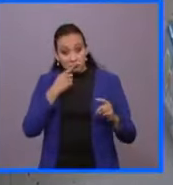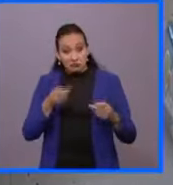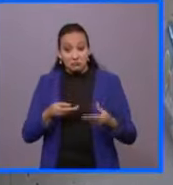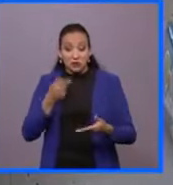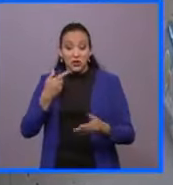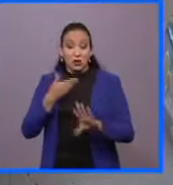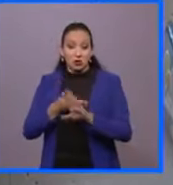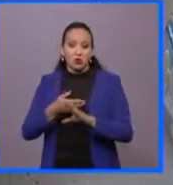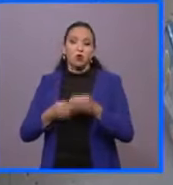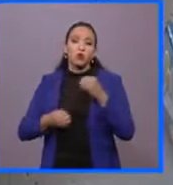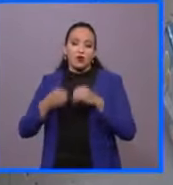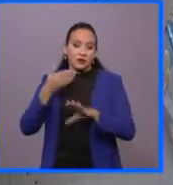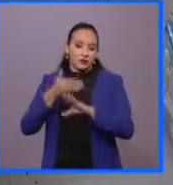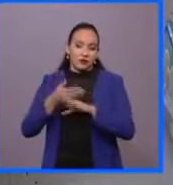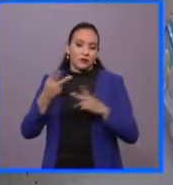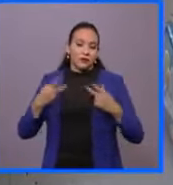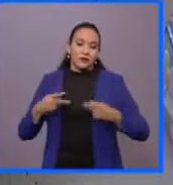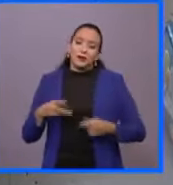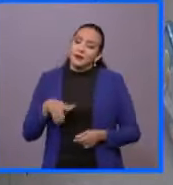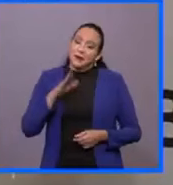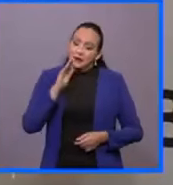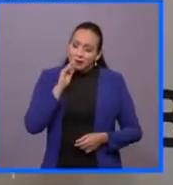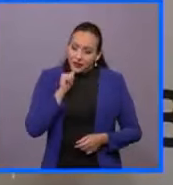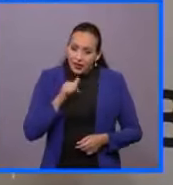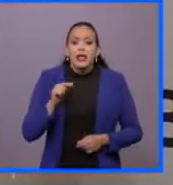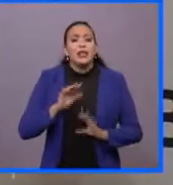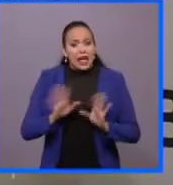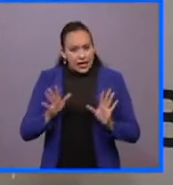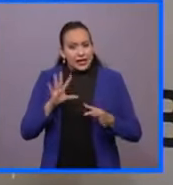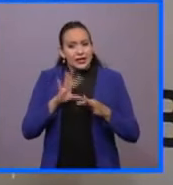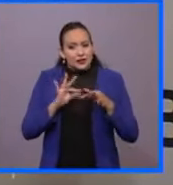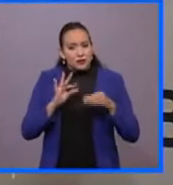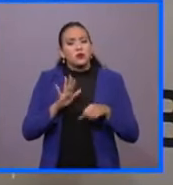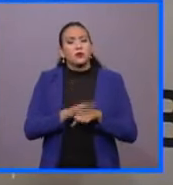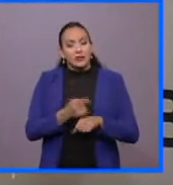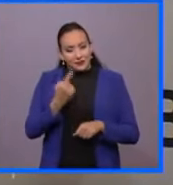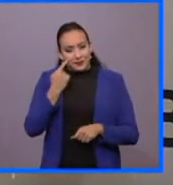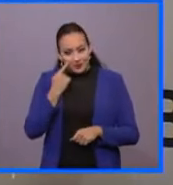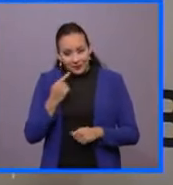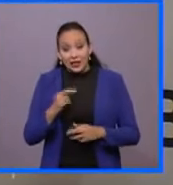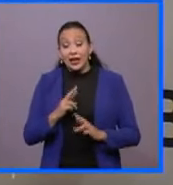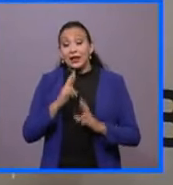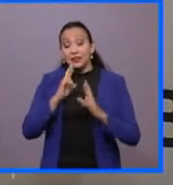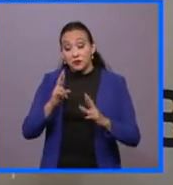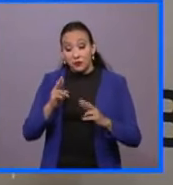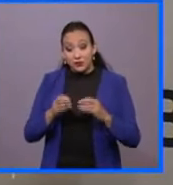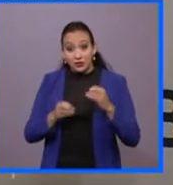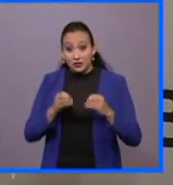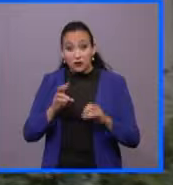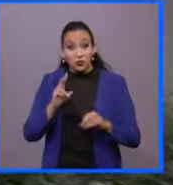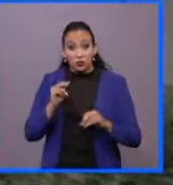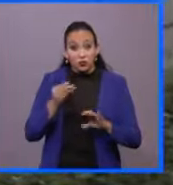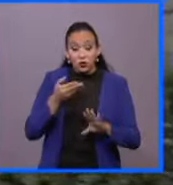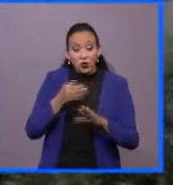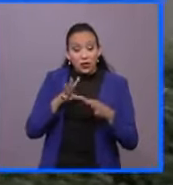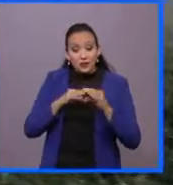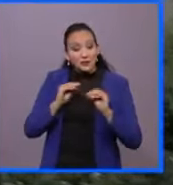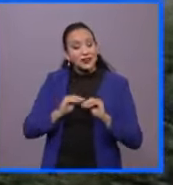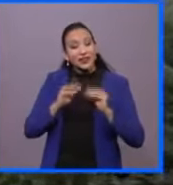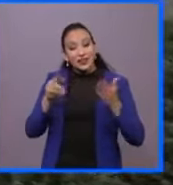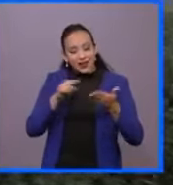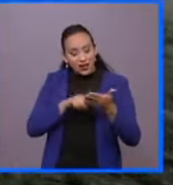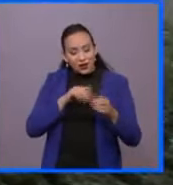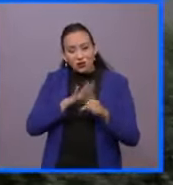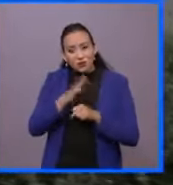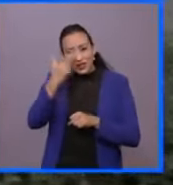mencionados juicios de inconformidad. Lo anterior, explica el proyecto, porque las resoluciones impugnadas no afectan de manera clara y